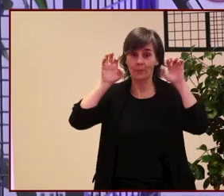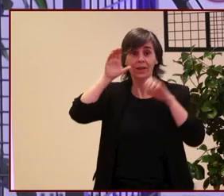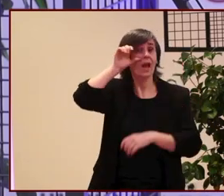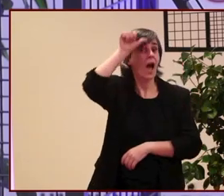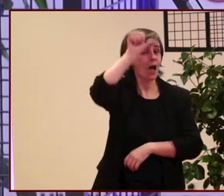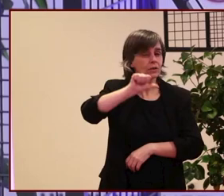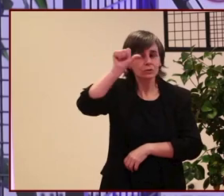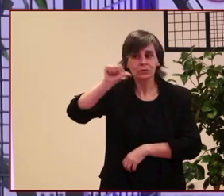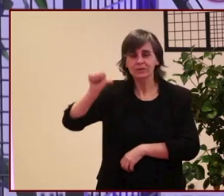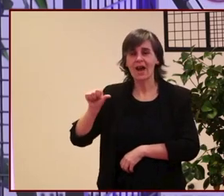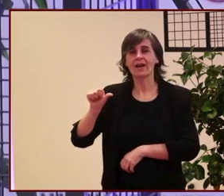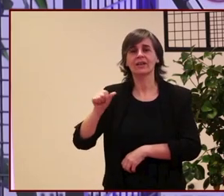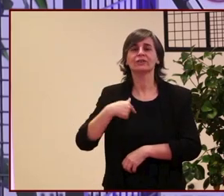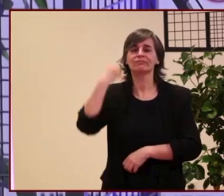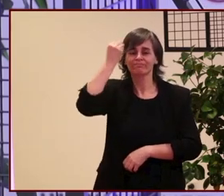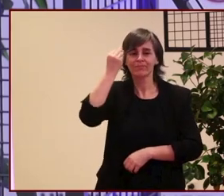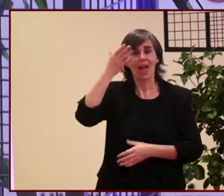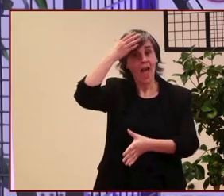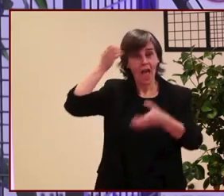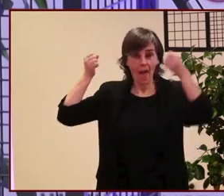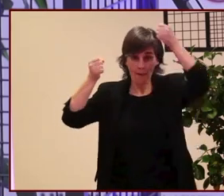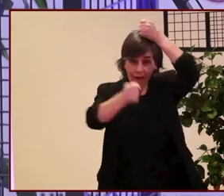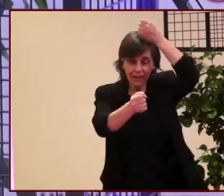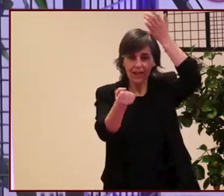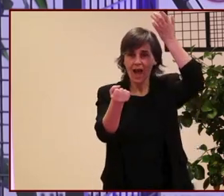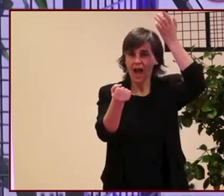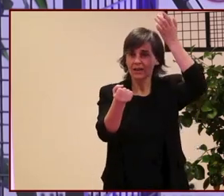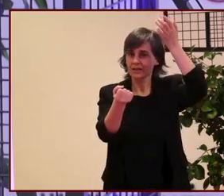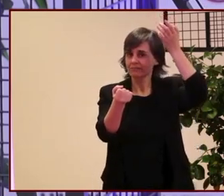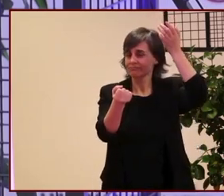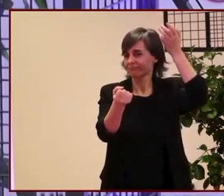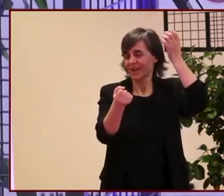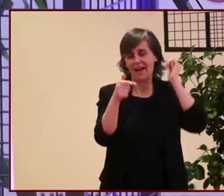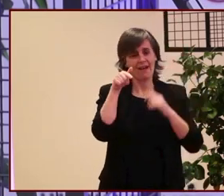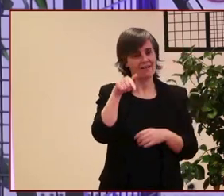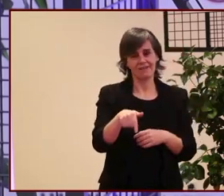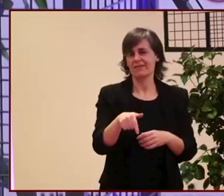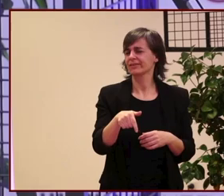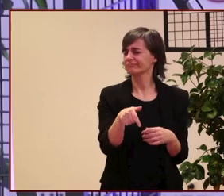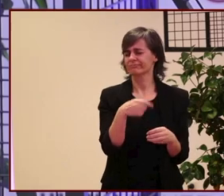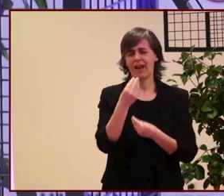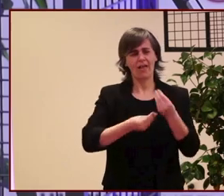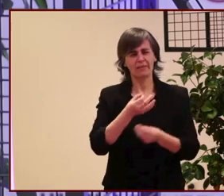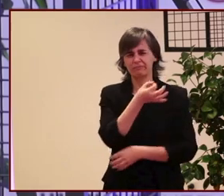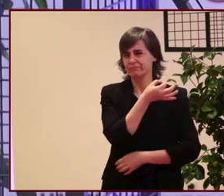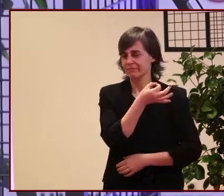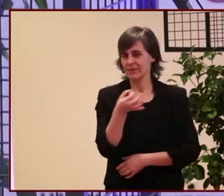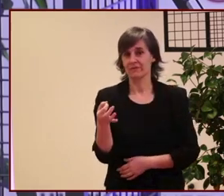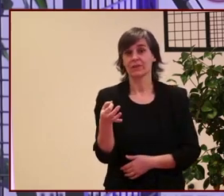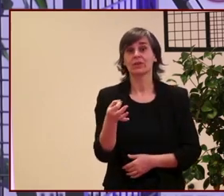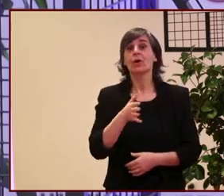creo que la empatía nunca ha tenido un mejor terreno para para ejercerse que este porque